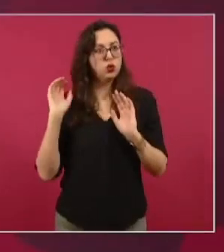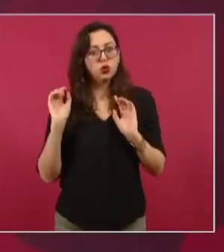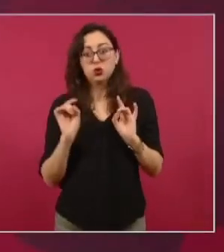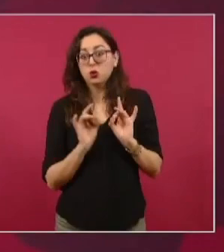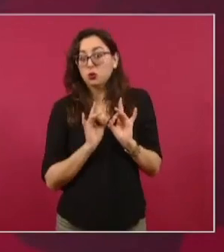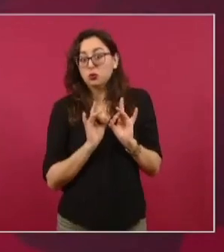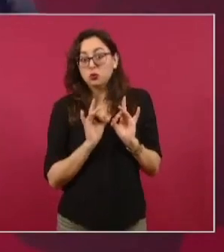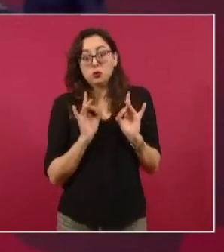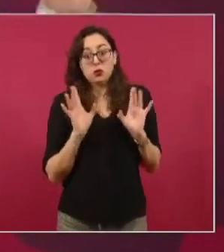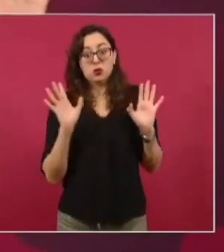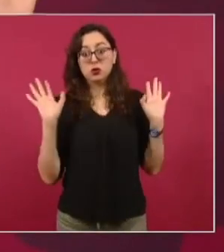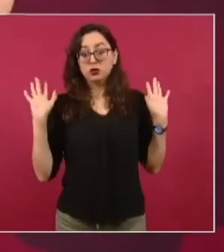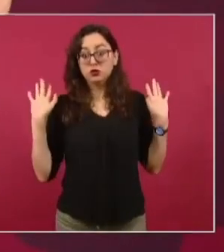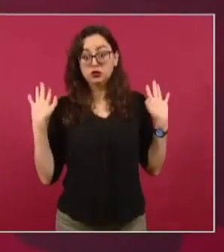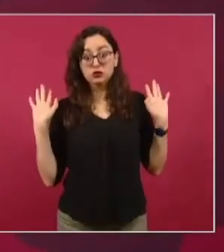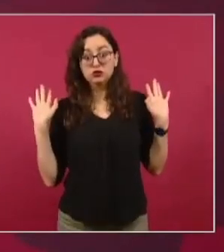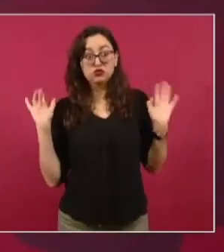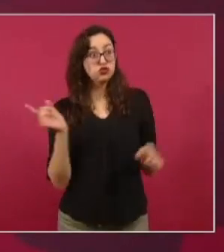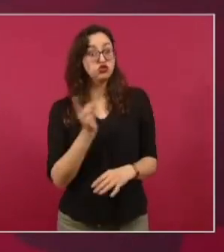y allá